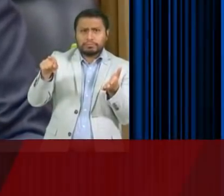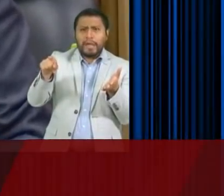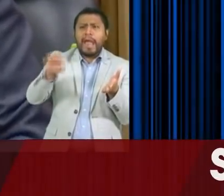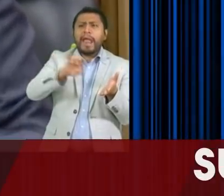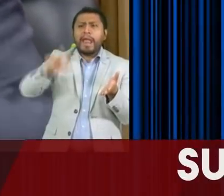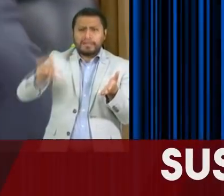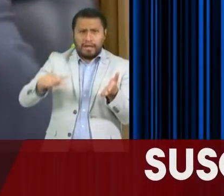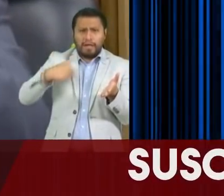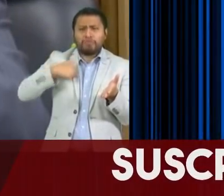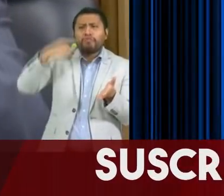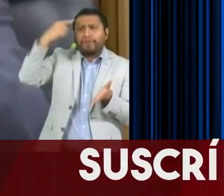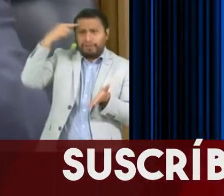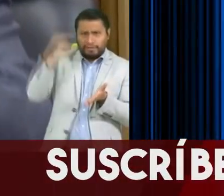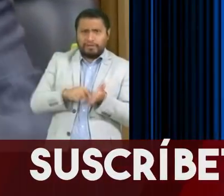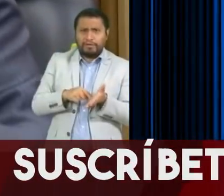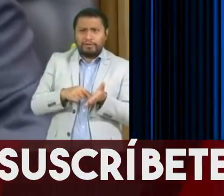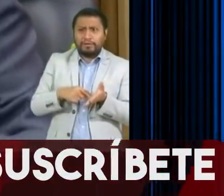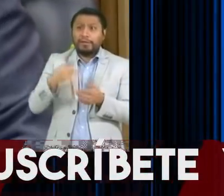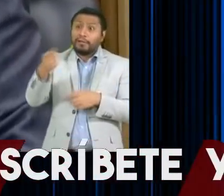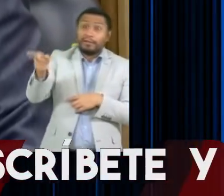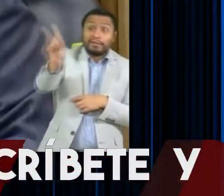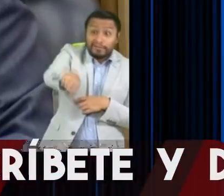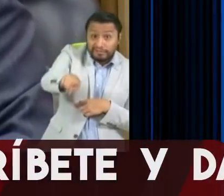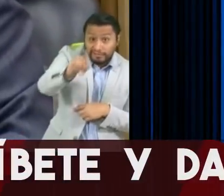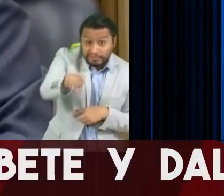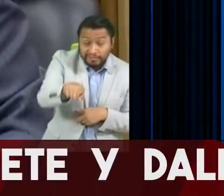ella, no a quien nos está